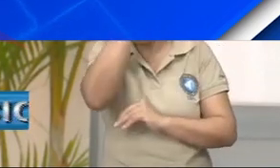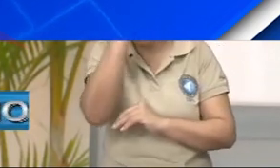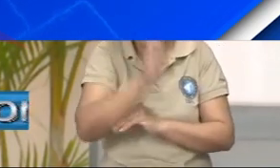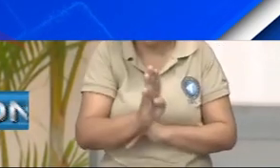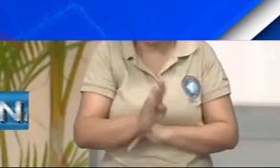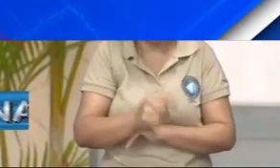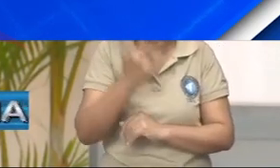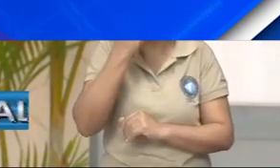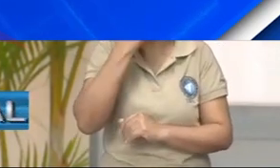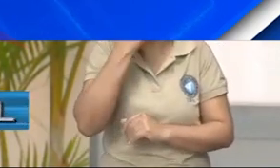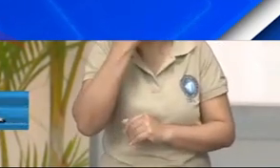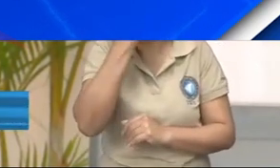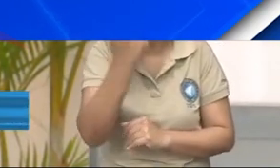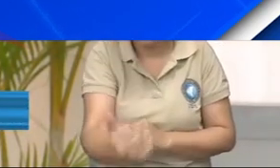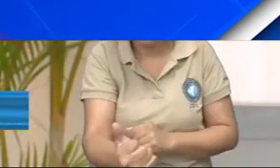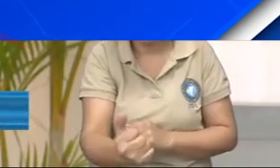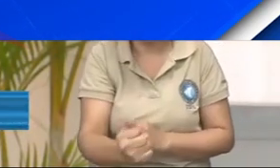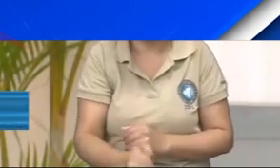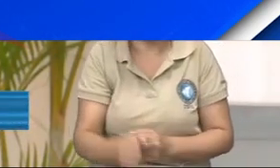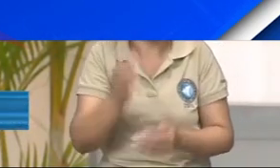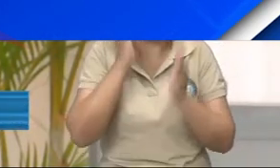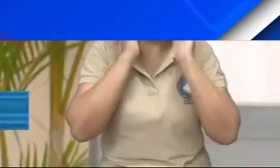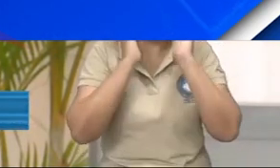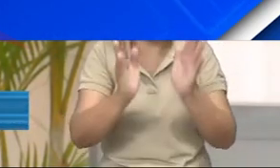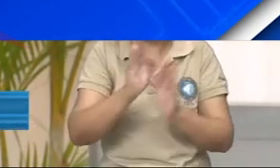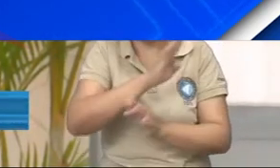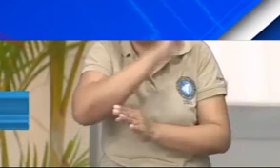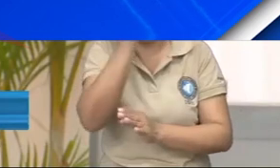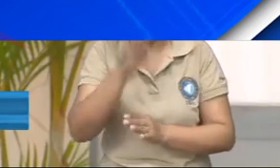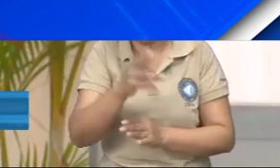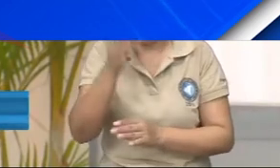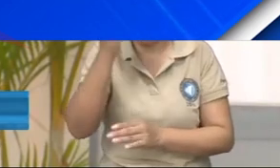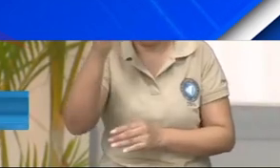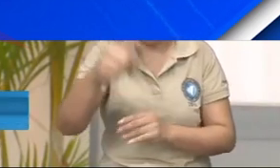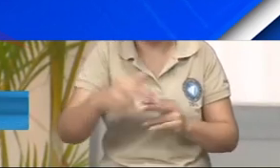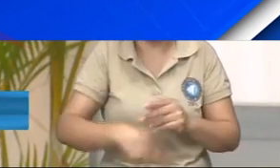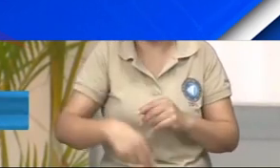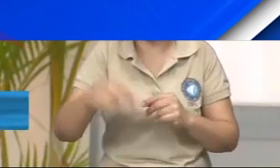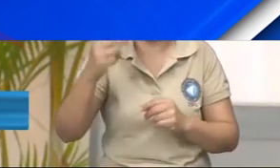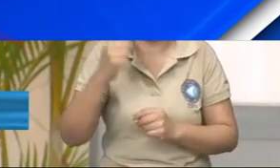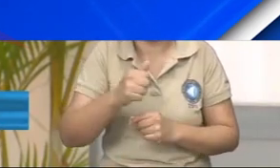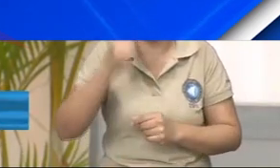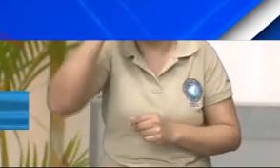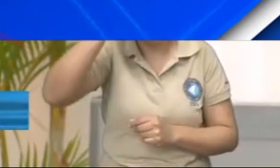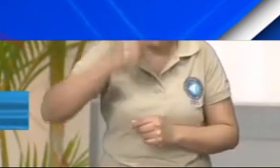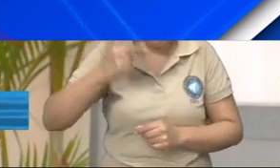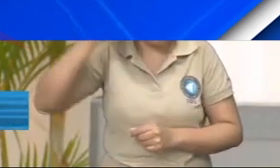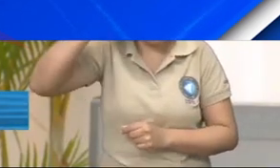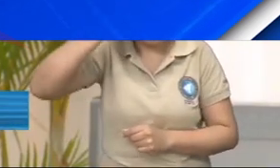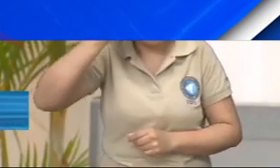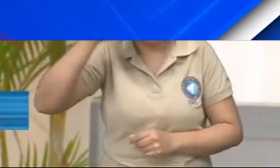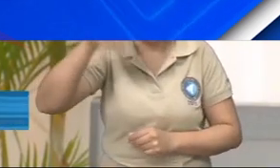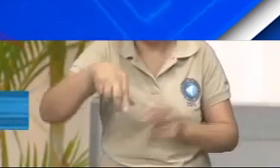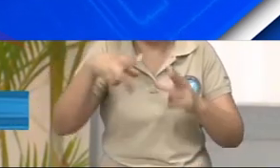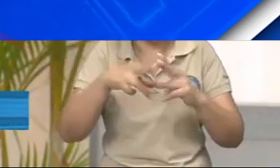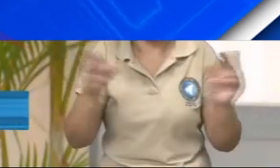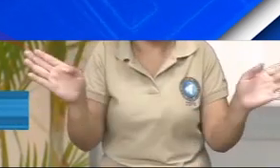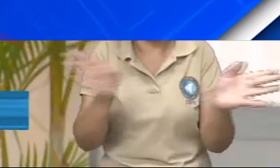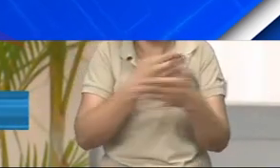fueron reconocidos ni atendidos por ningún gobierno en Nicaragua antes del triunfo de la